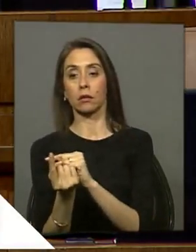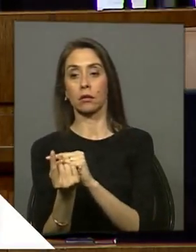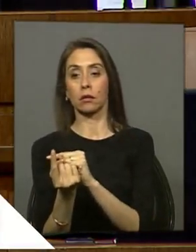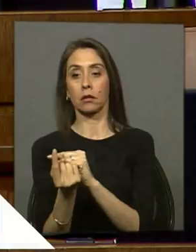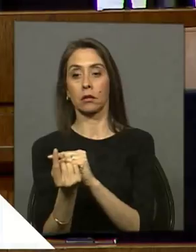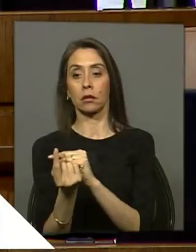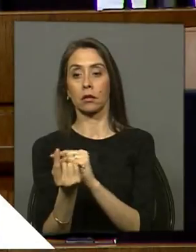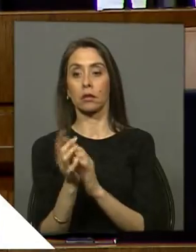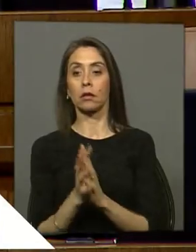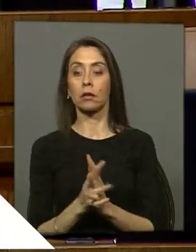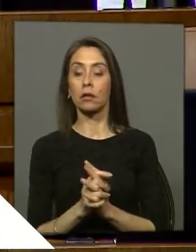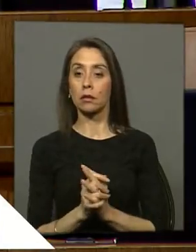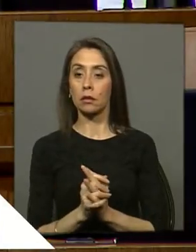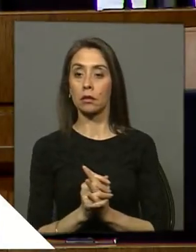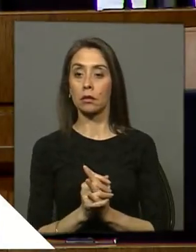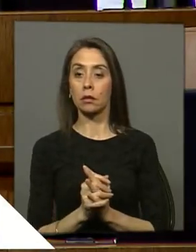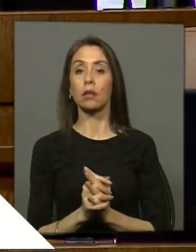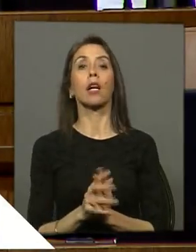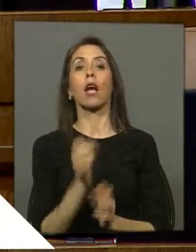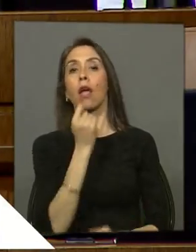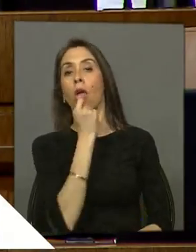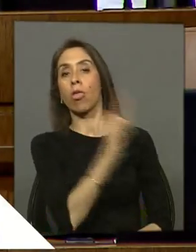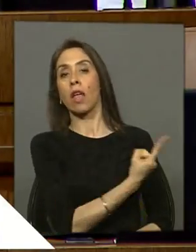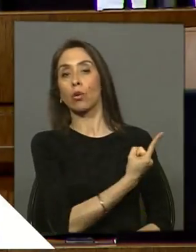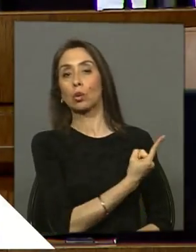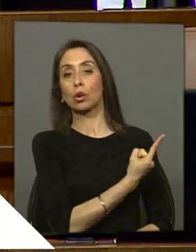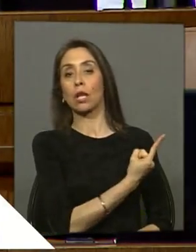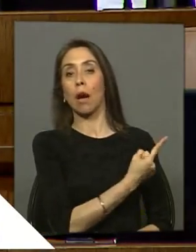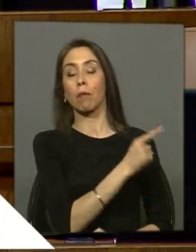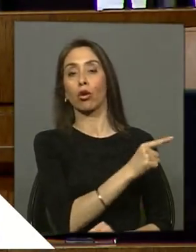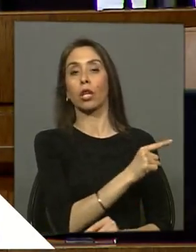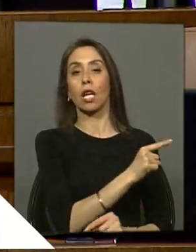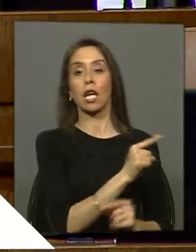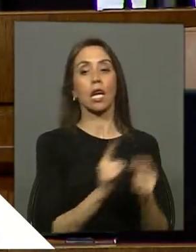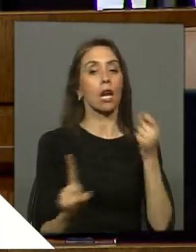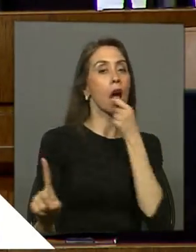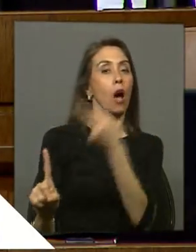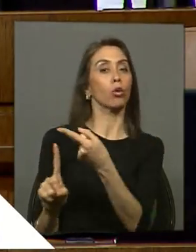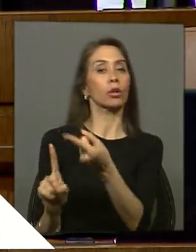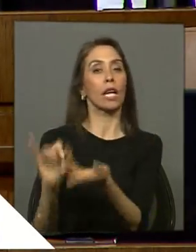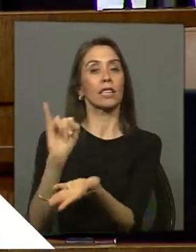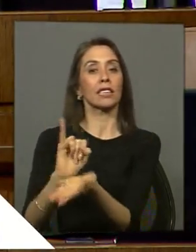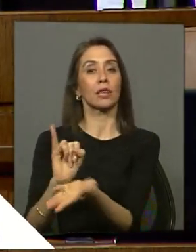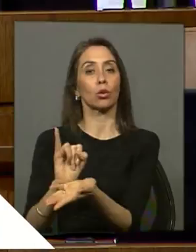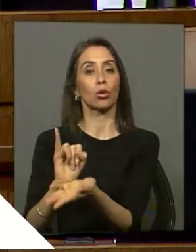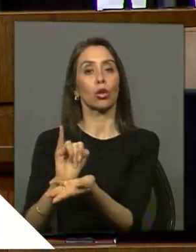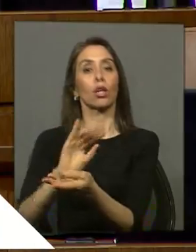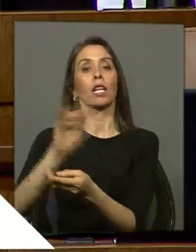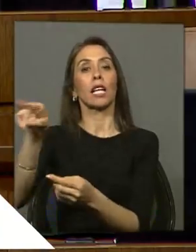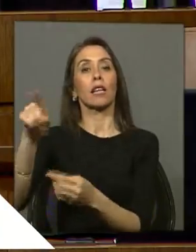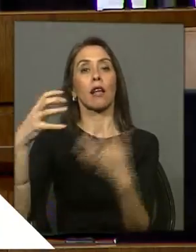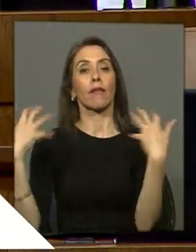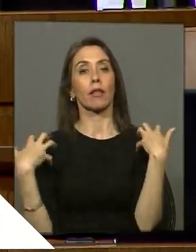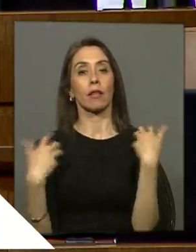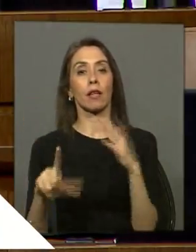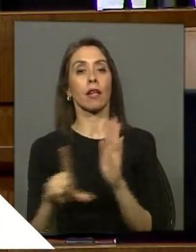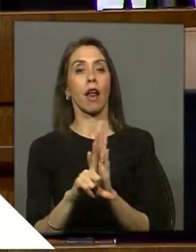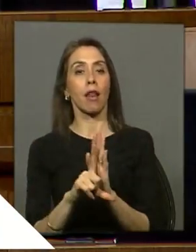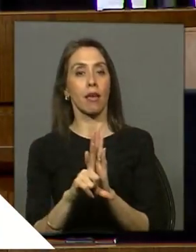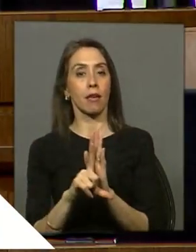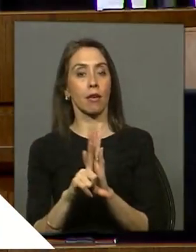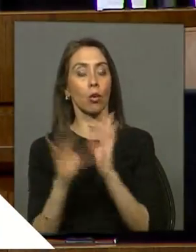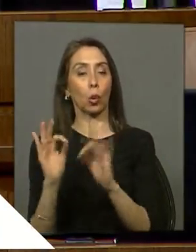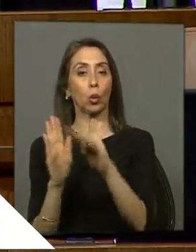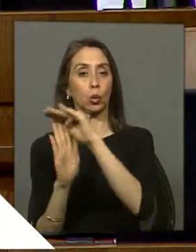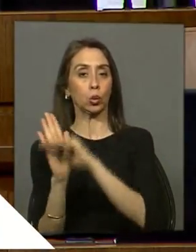las denuncias por haber hecho imputaciones a organismos que actuaban dentro de la ley por tanto